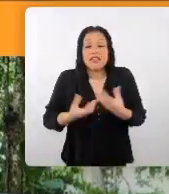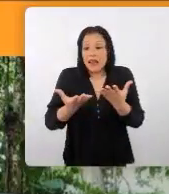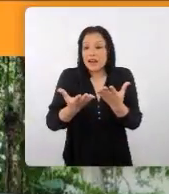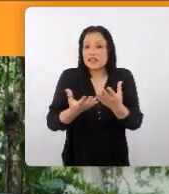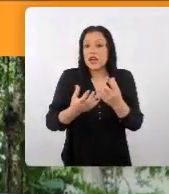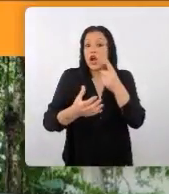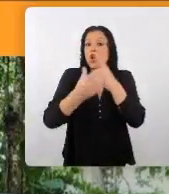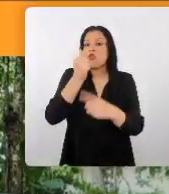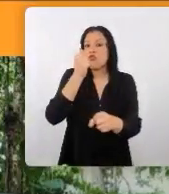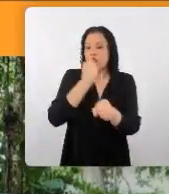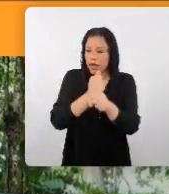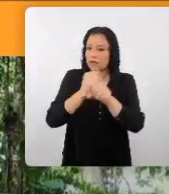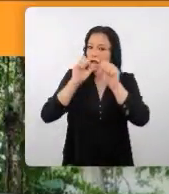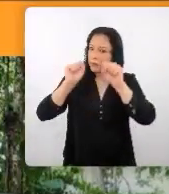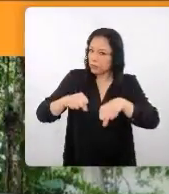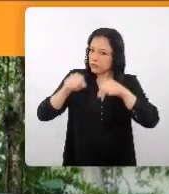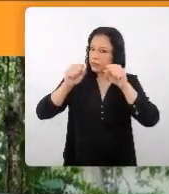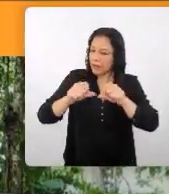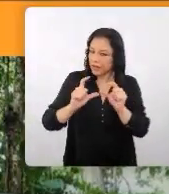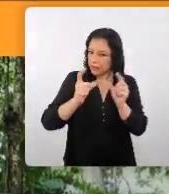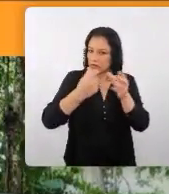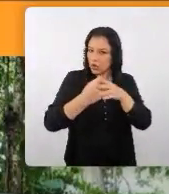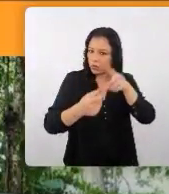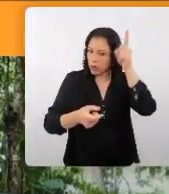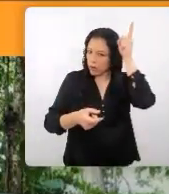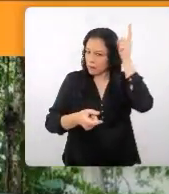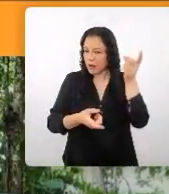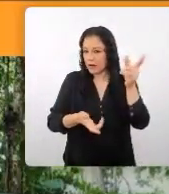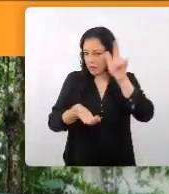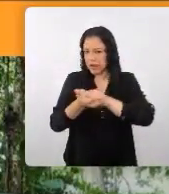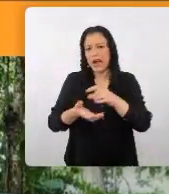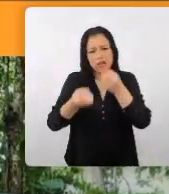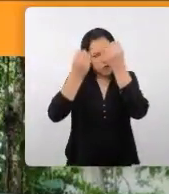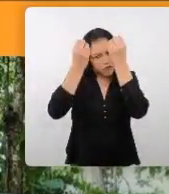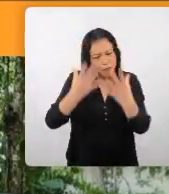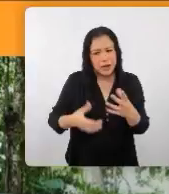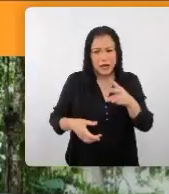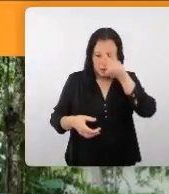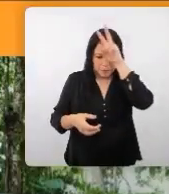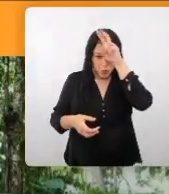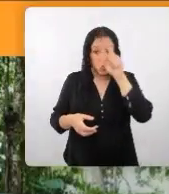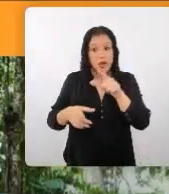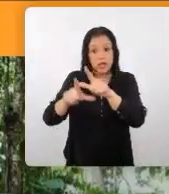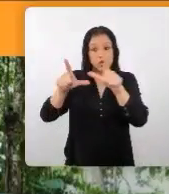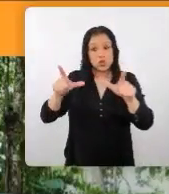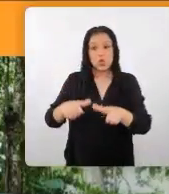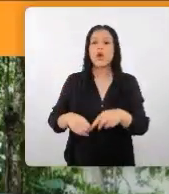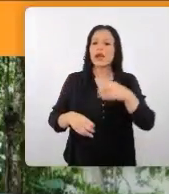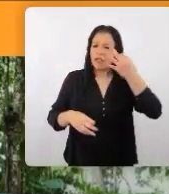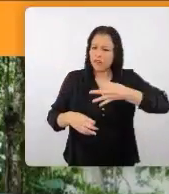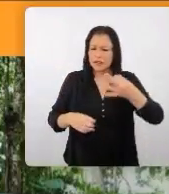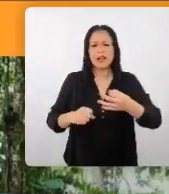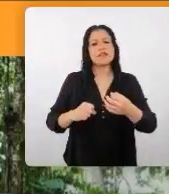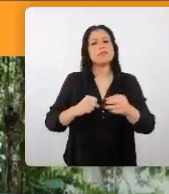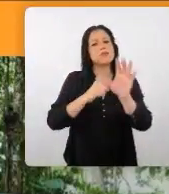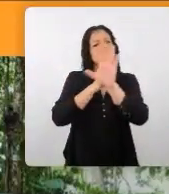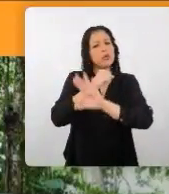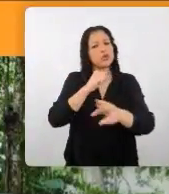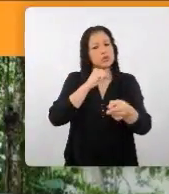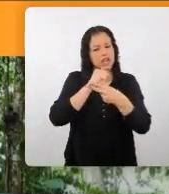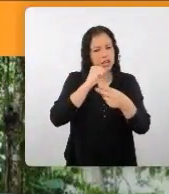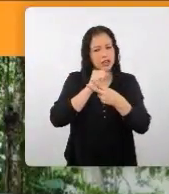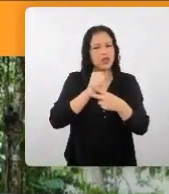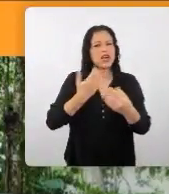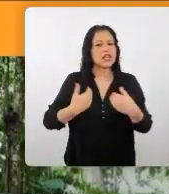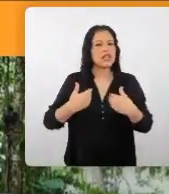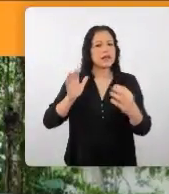el potencial viajero alemán e informar que Perú es un destino seguro que está avalado por el